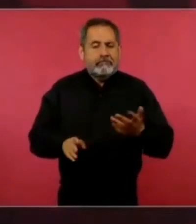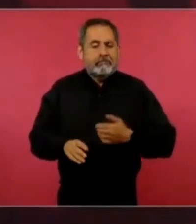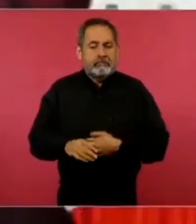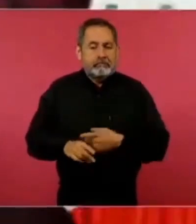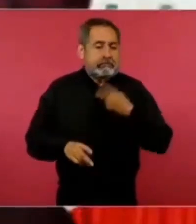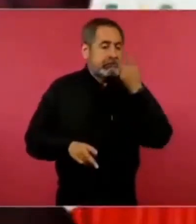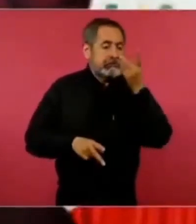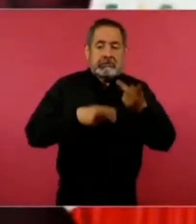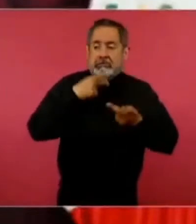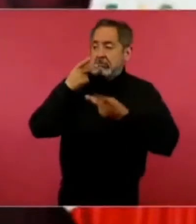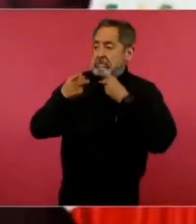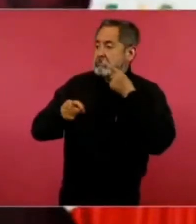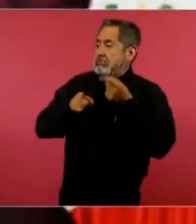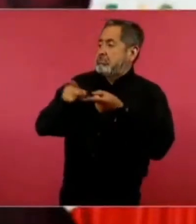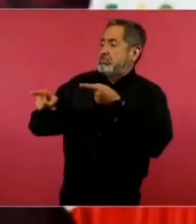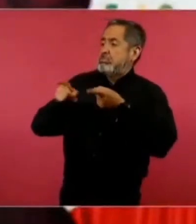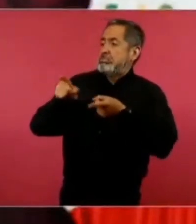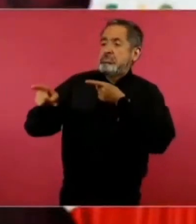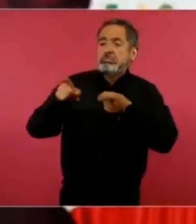difamando,